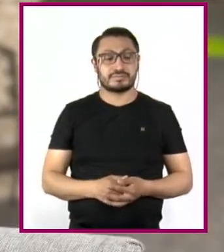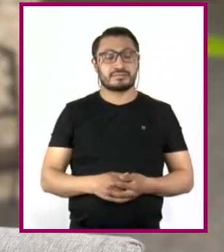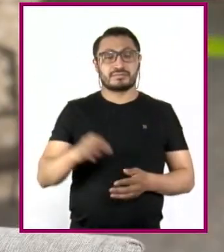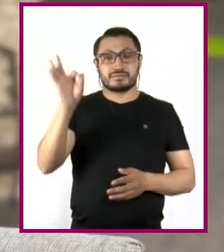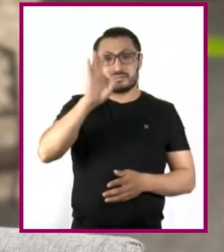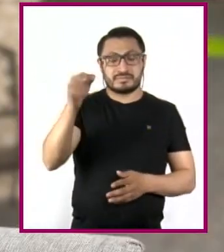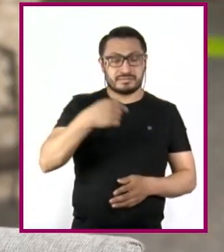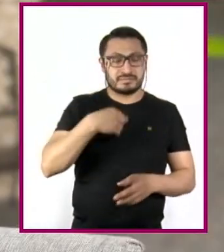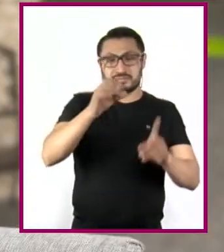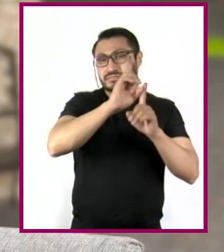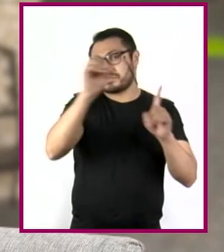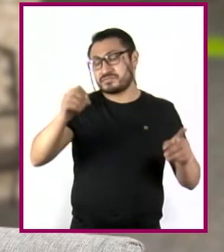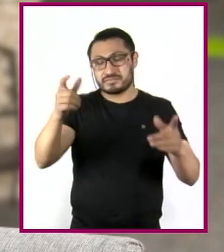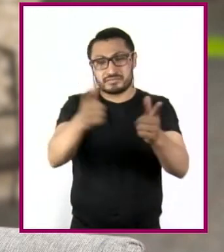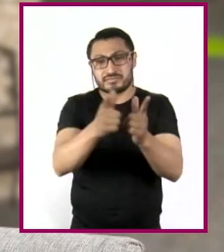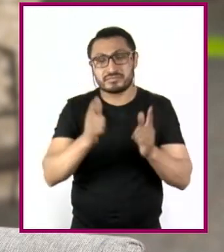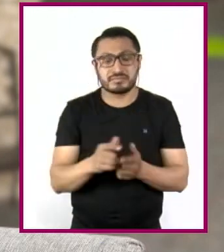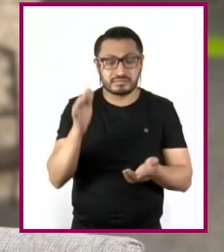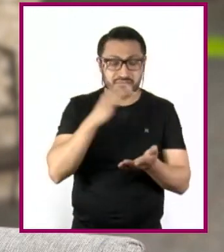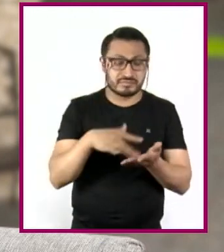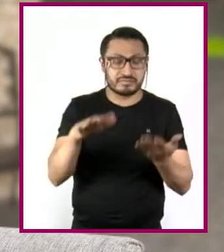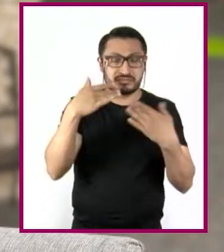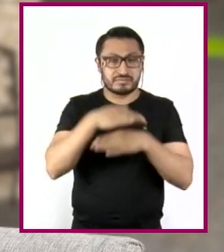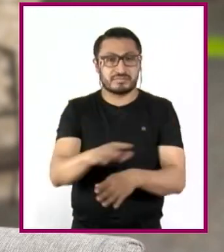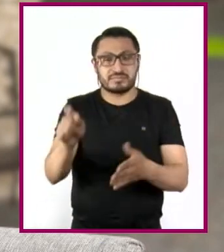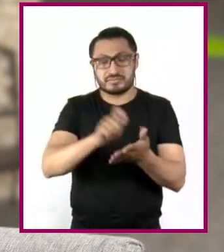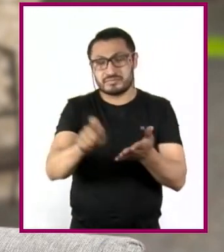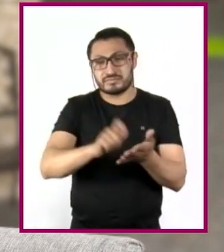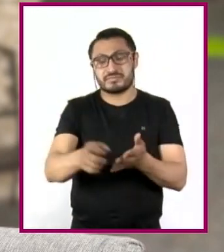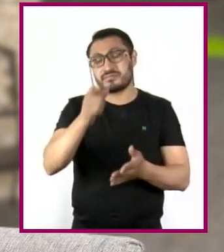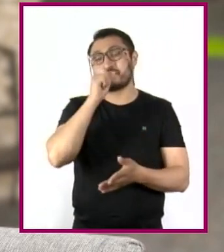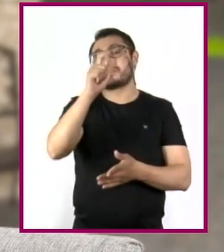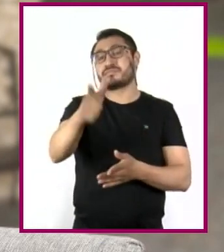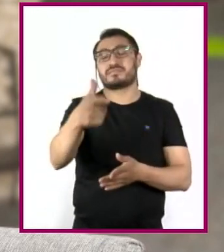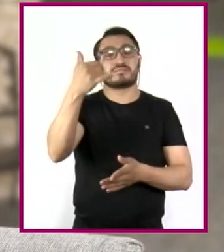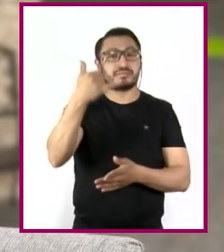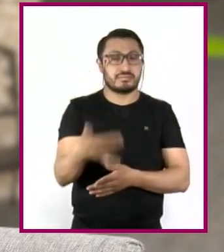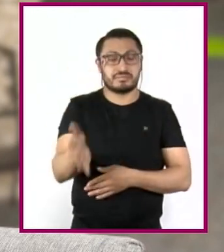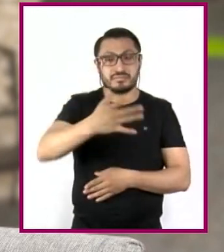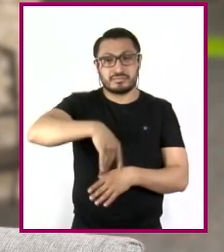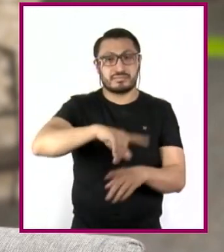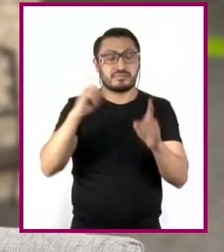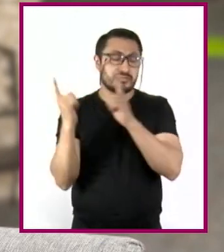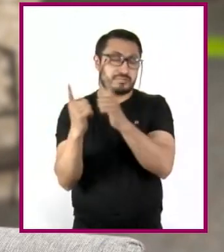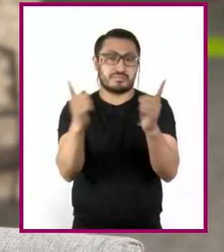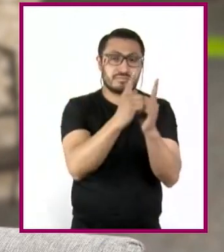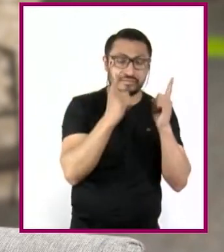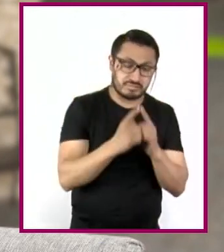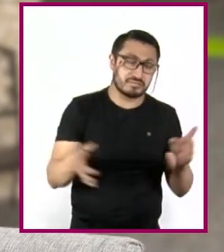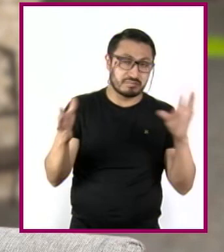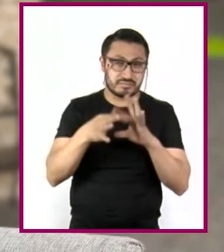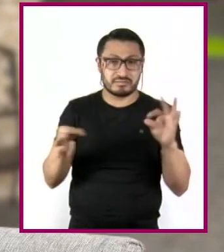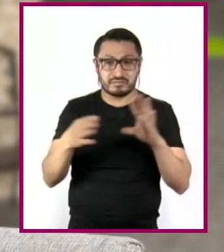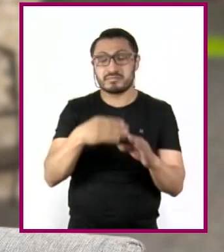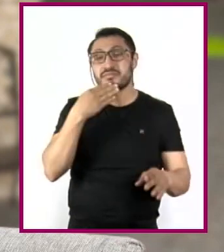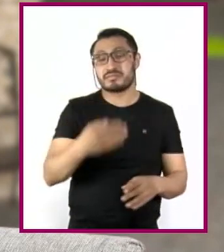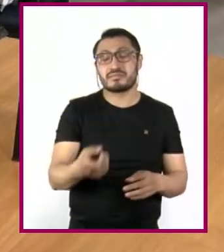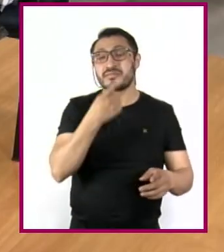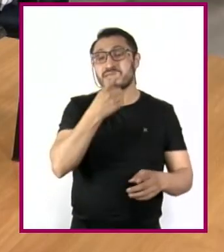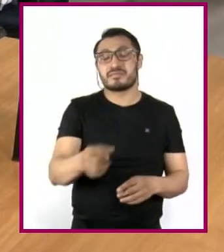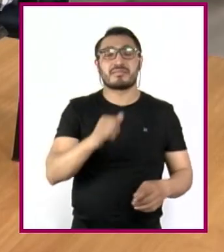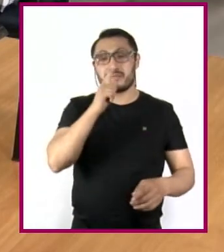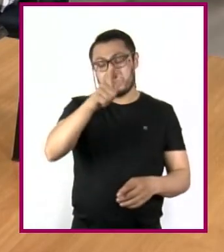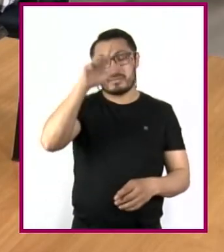Quizá podría organizar un club de lectura sobre textos donde se hable del alma y buscar con otras personas buenos argumentos para concluir que el alma